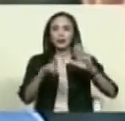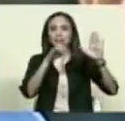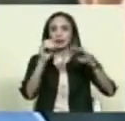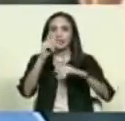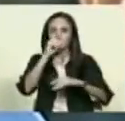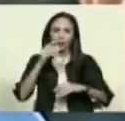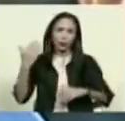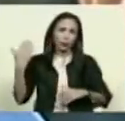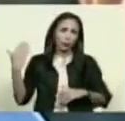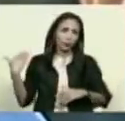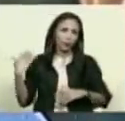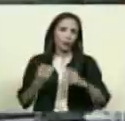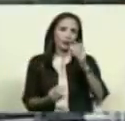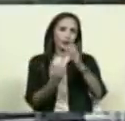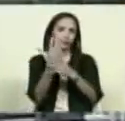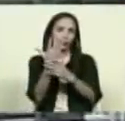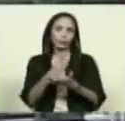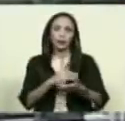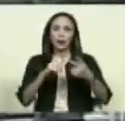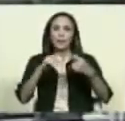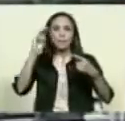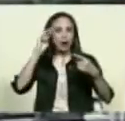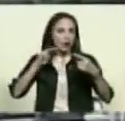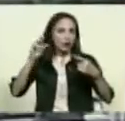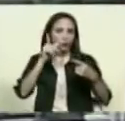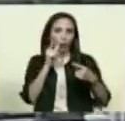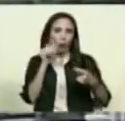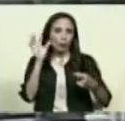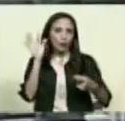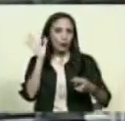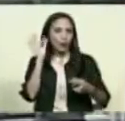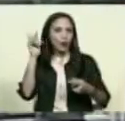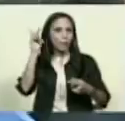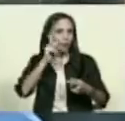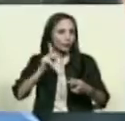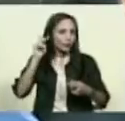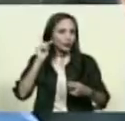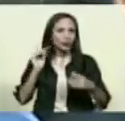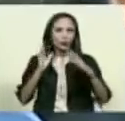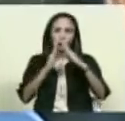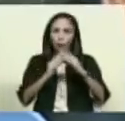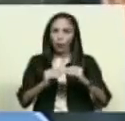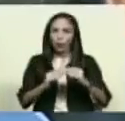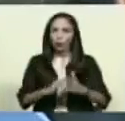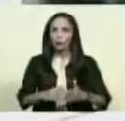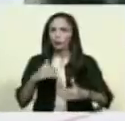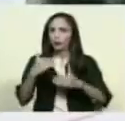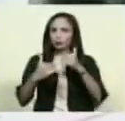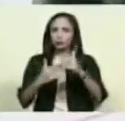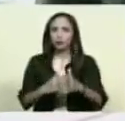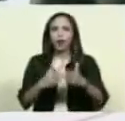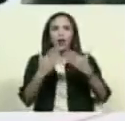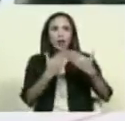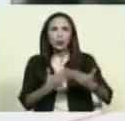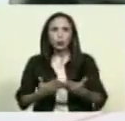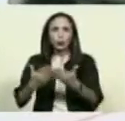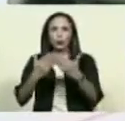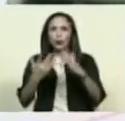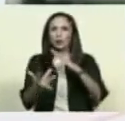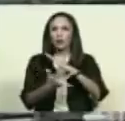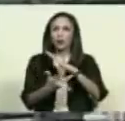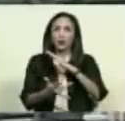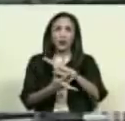Tiene los maestros, maestras, profesores, facilitadores. Tiene los equipos. Tiene